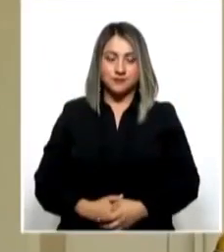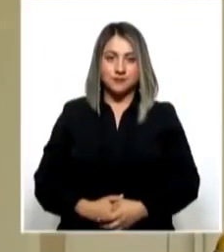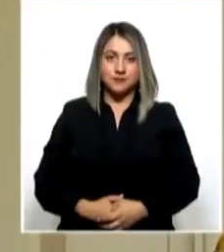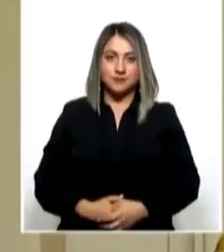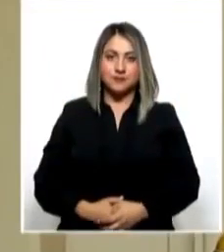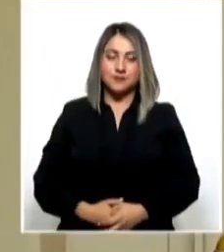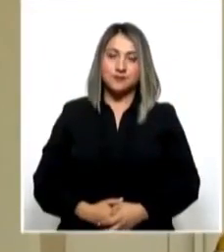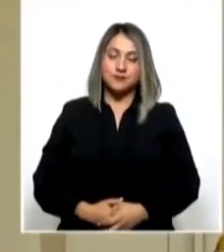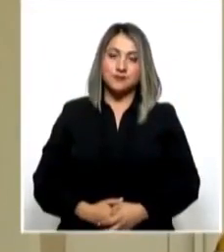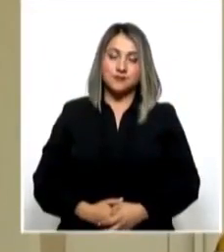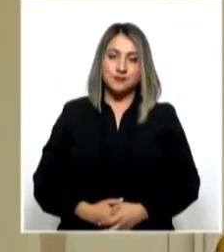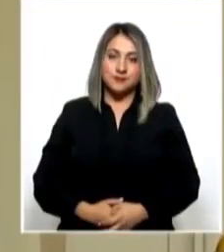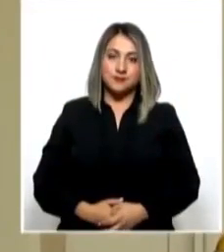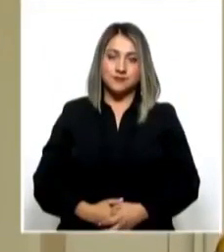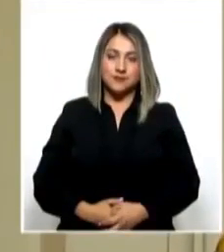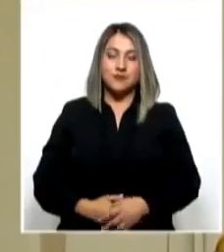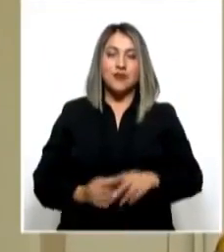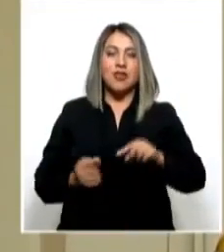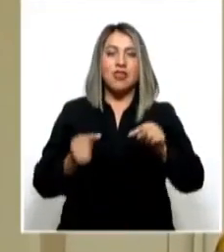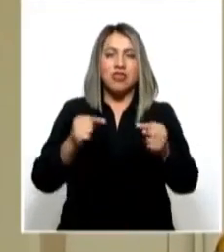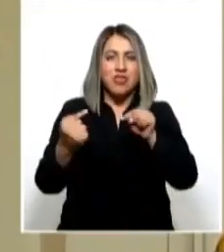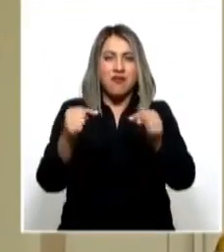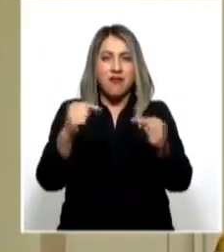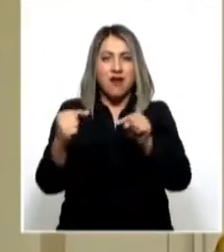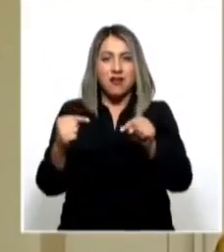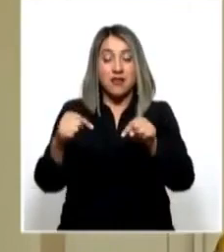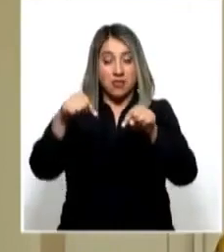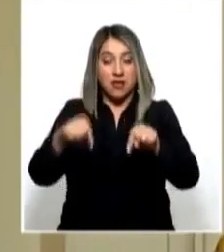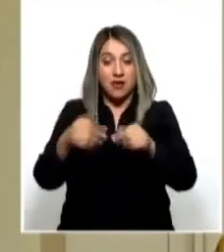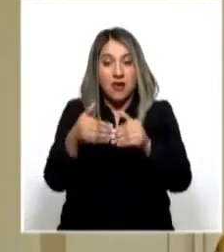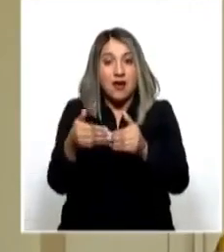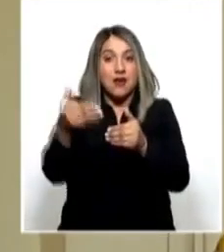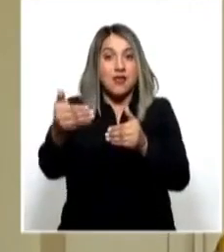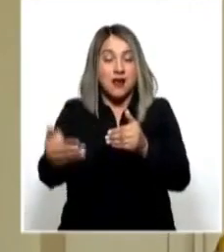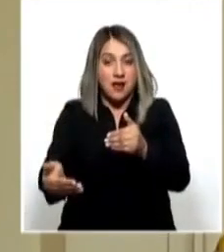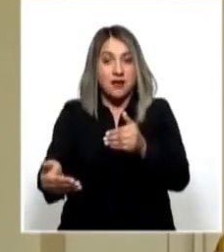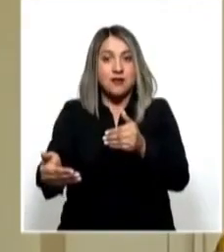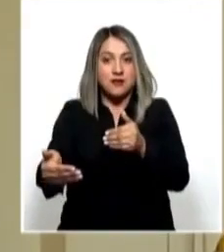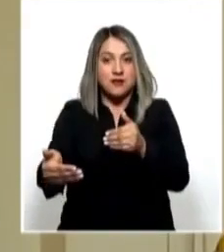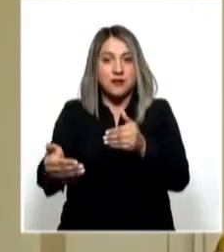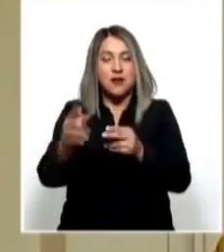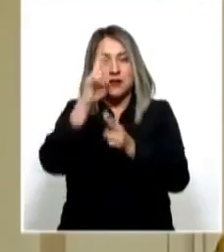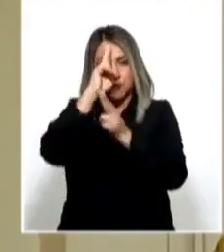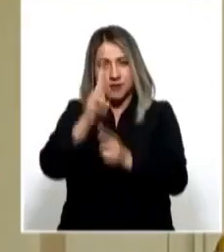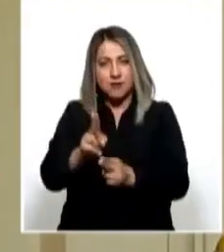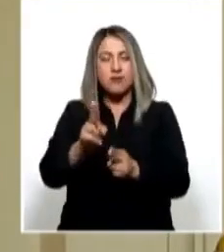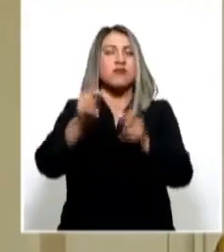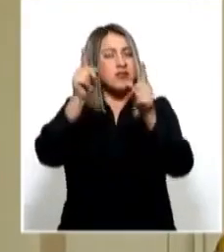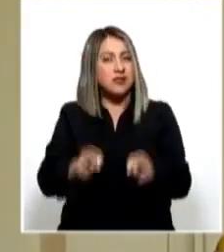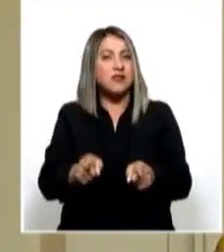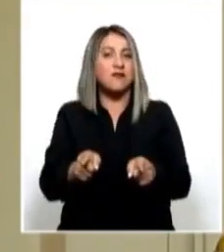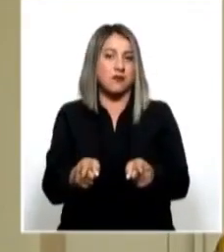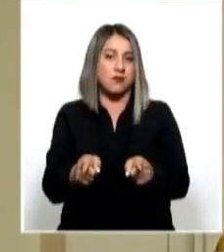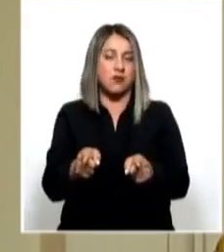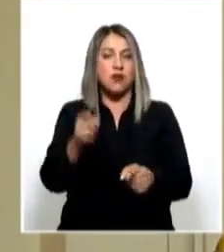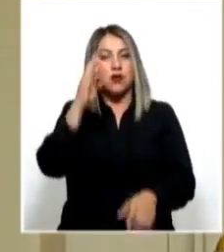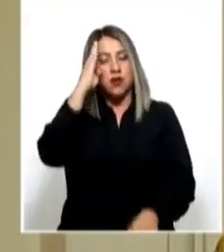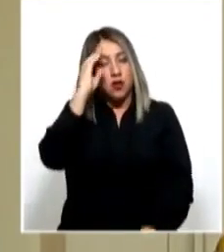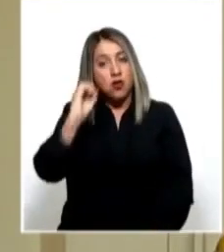El carácter del debate que tengamos de aquí en adelante, en donde respetemos la